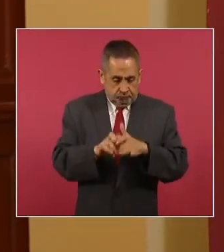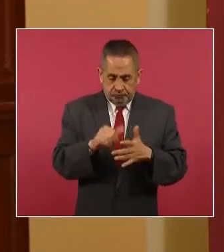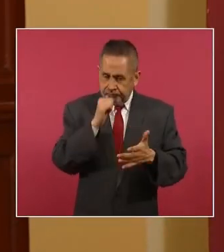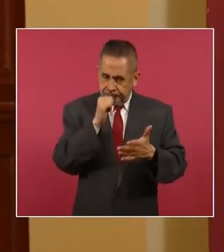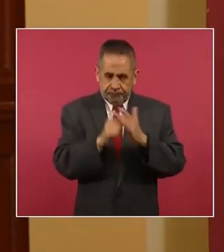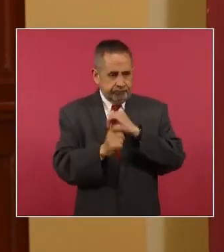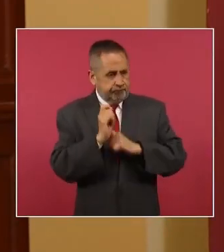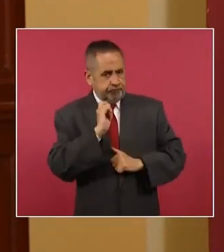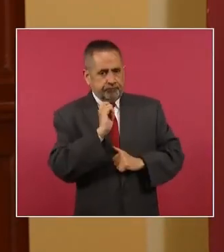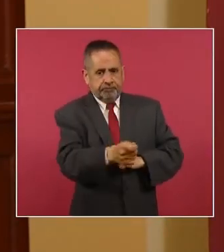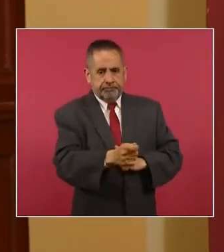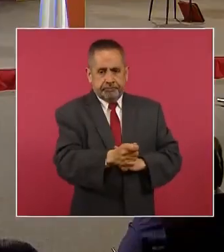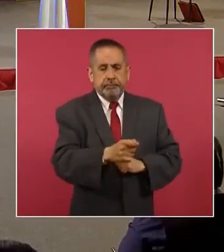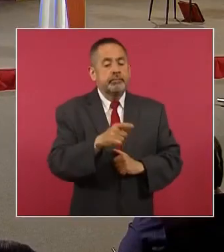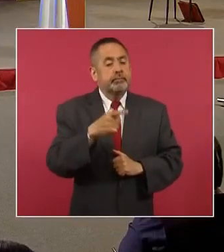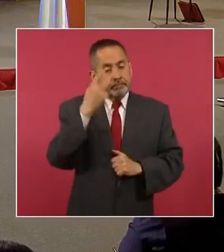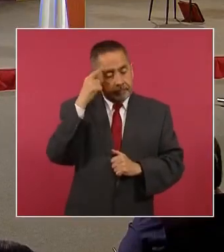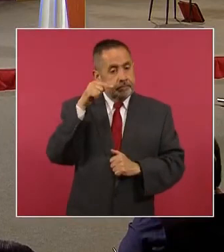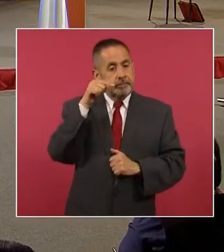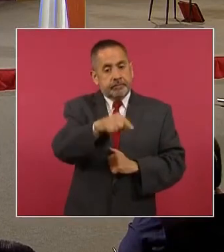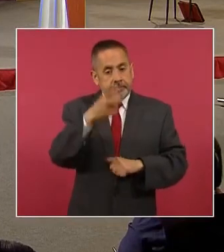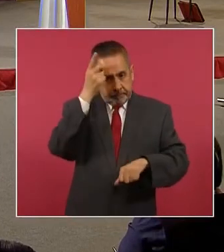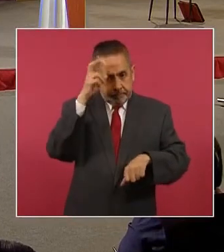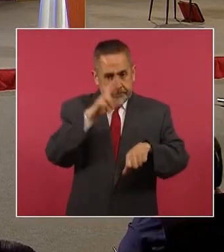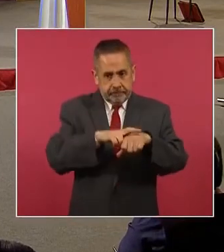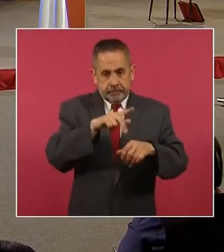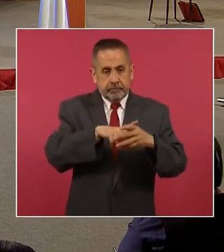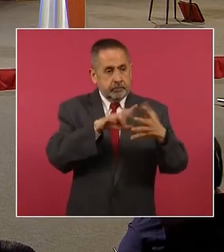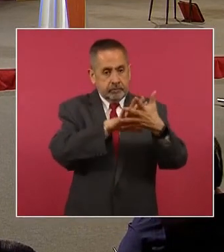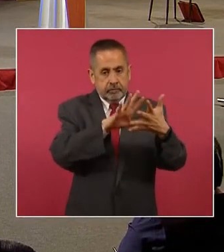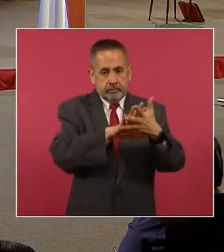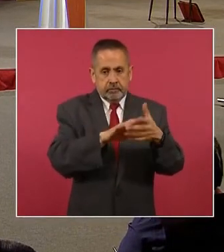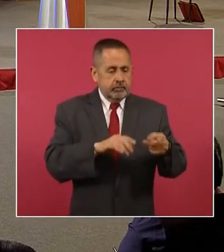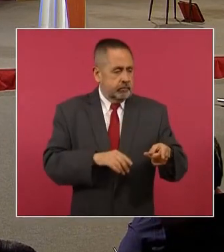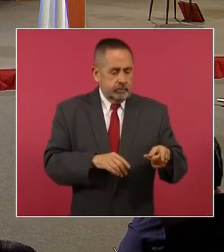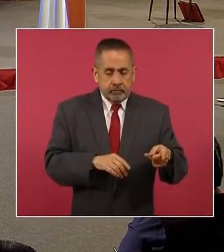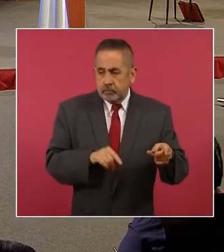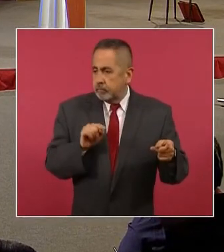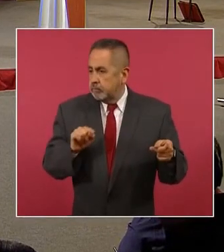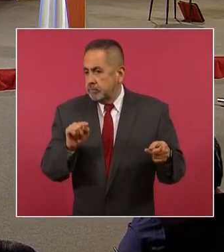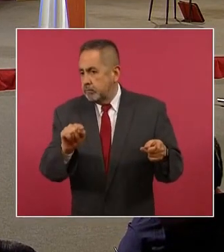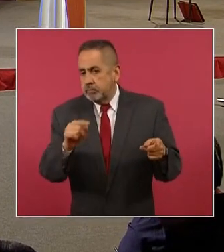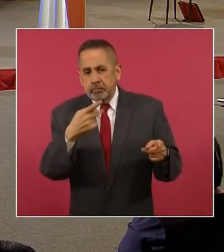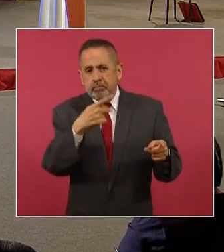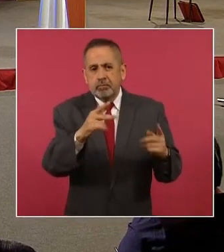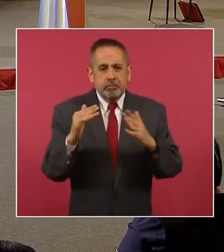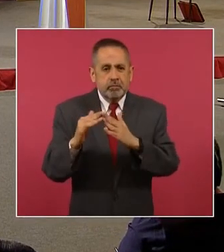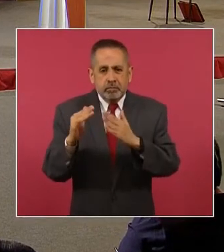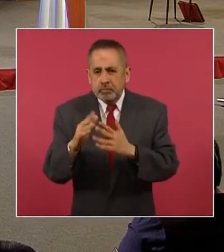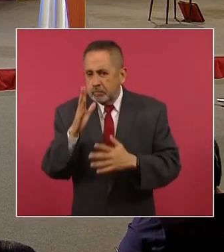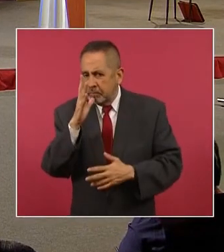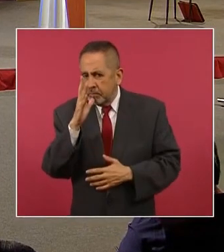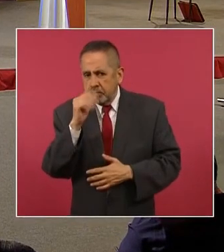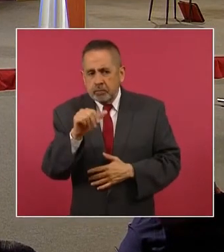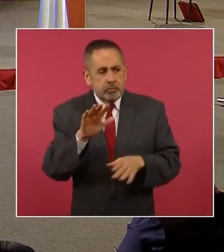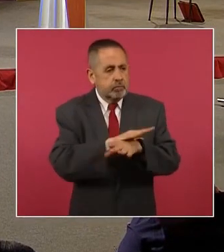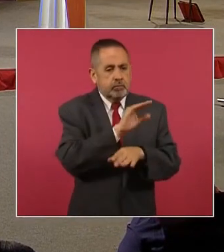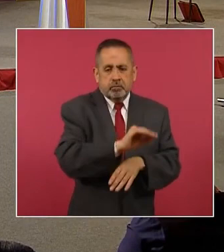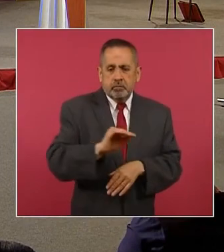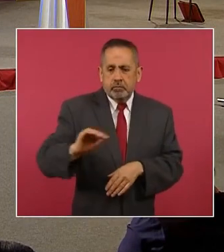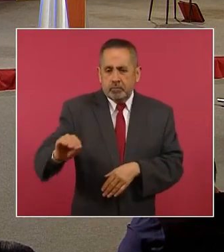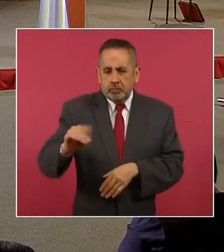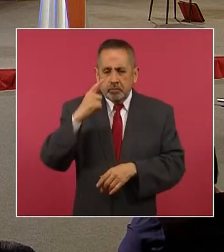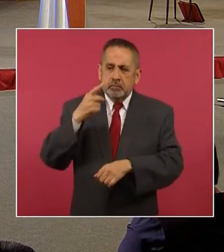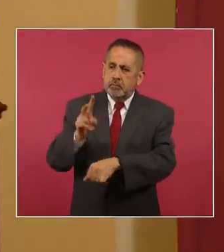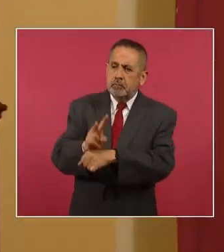ya notificó al director del penal que al no existir las condiciones para realizar el traslado y la vigilancia